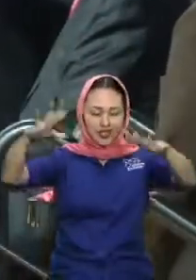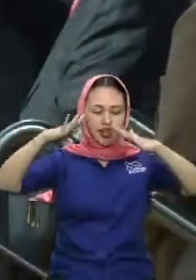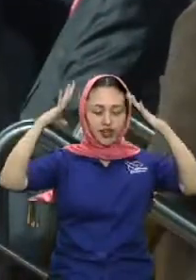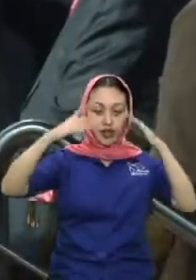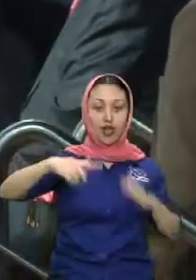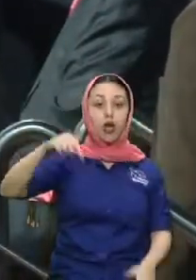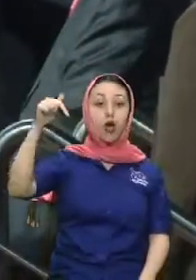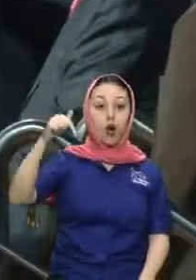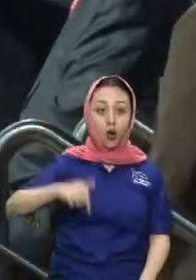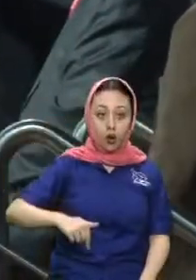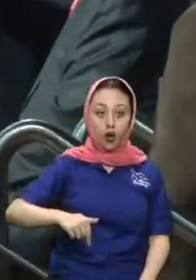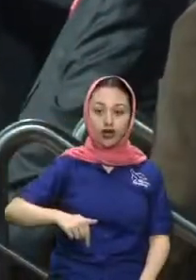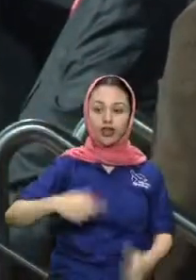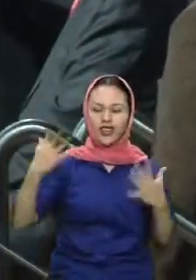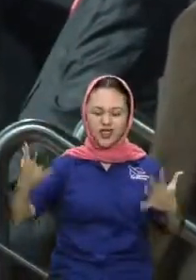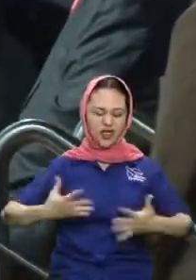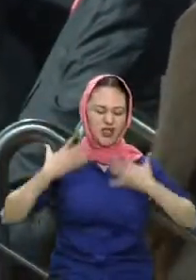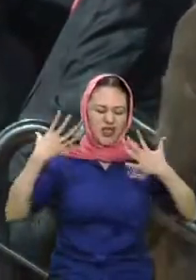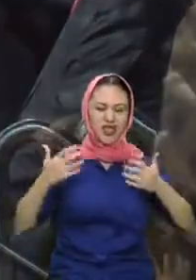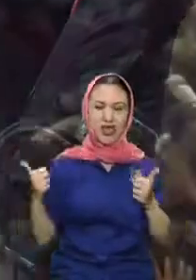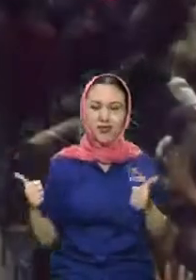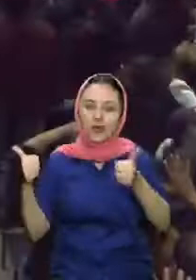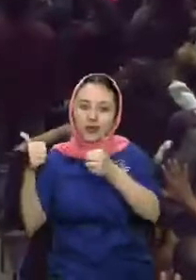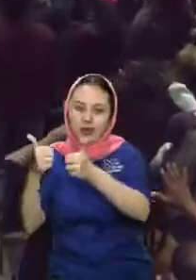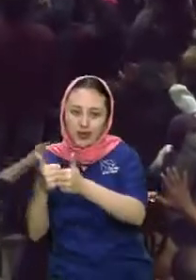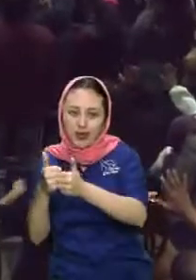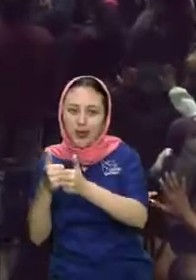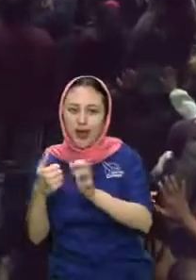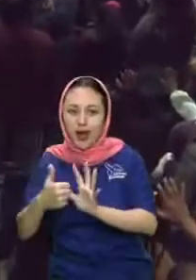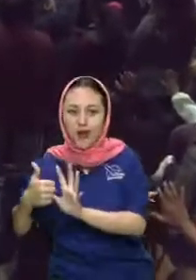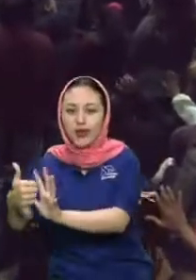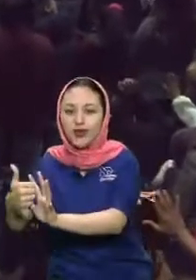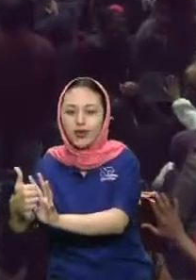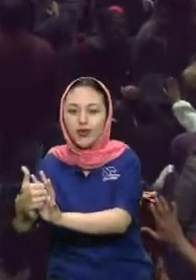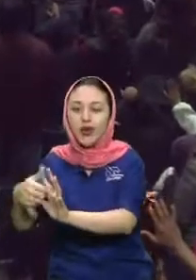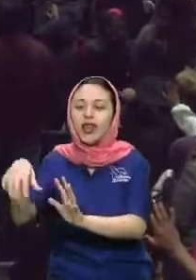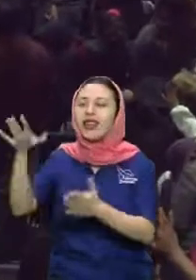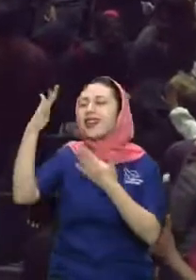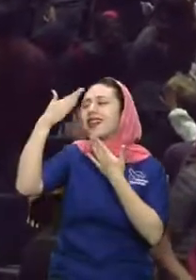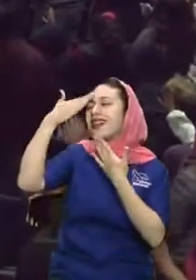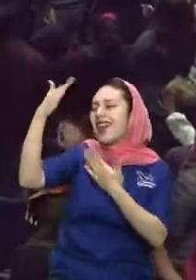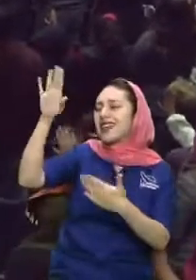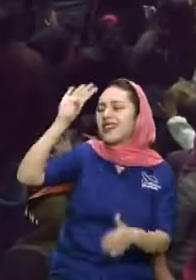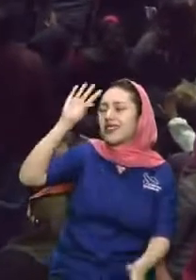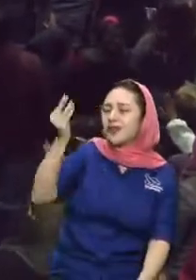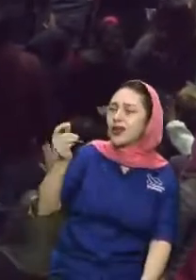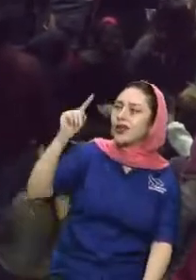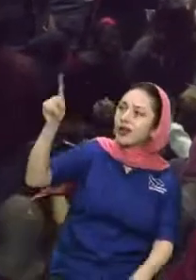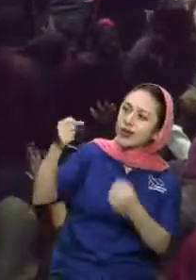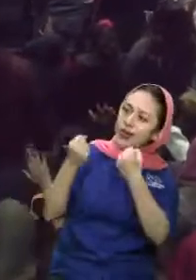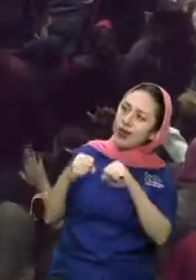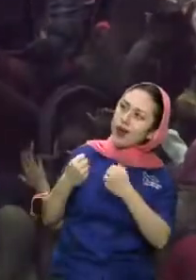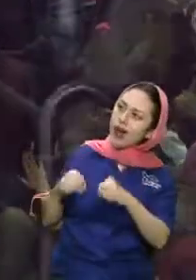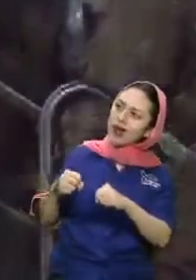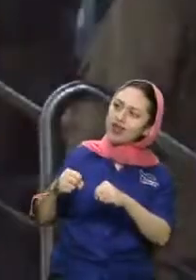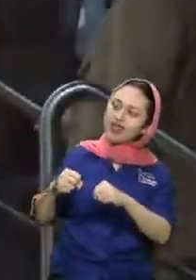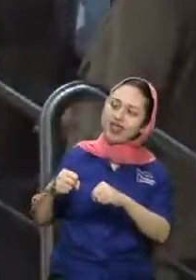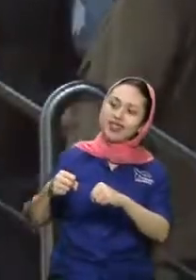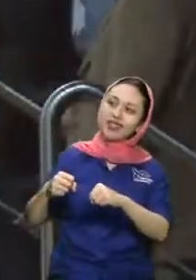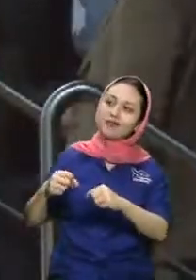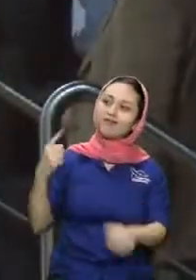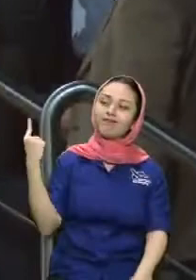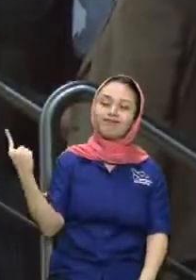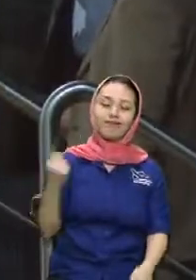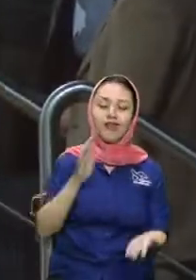él, Señor, dándote gracias porque tú lo has hecho posible todo esto, Señor. Y dándote a ti toda